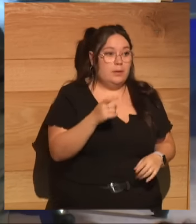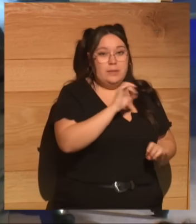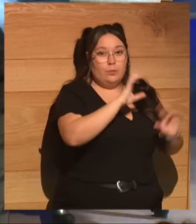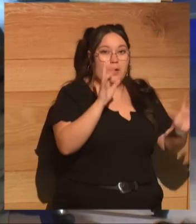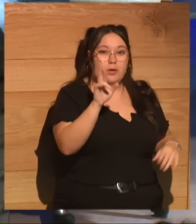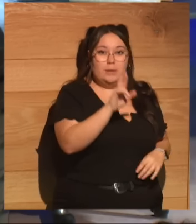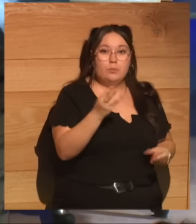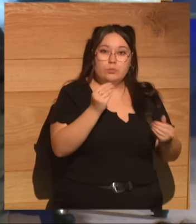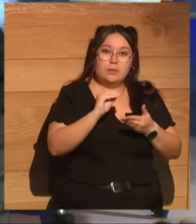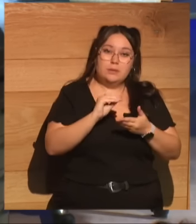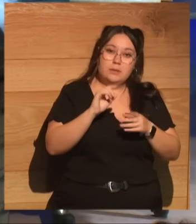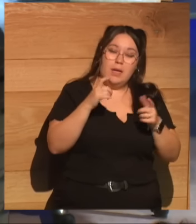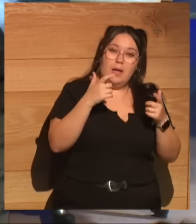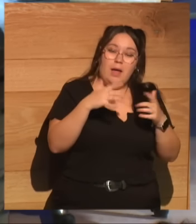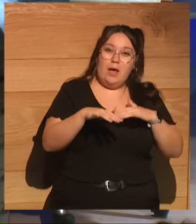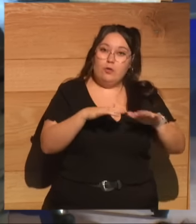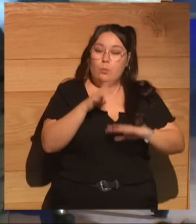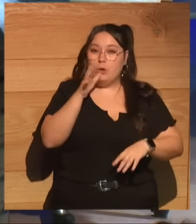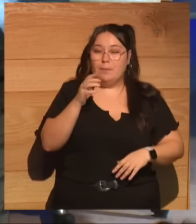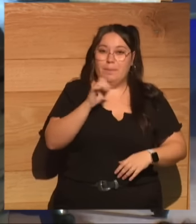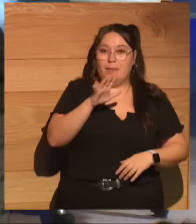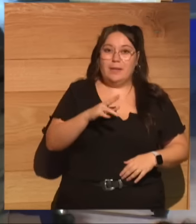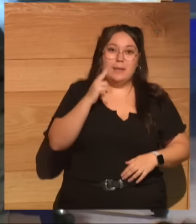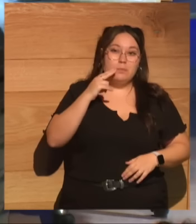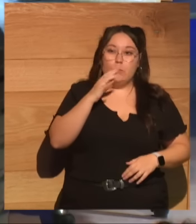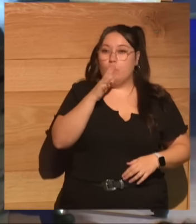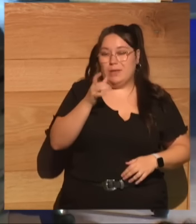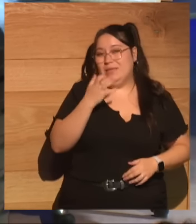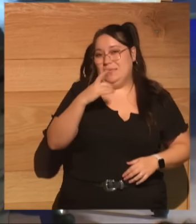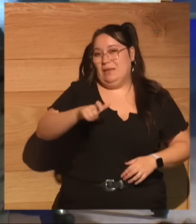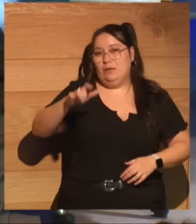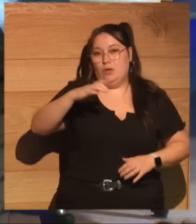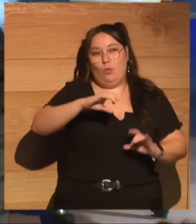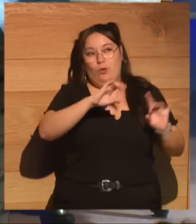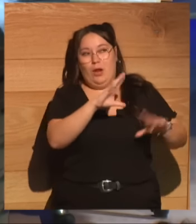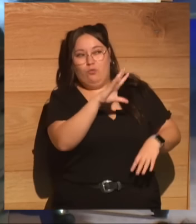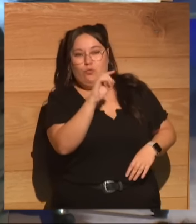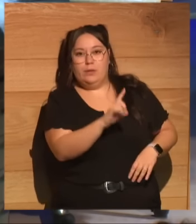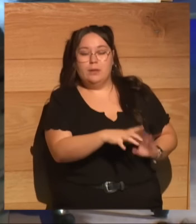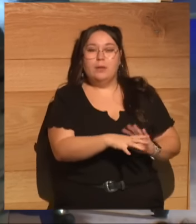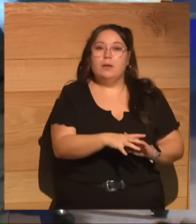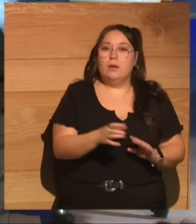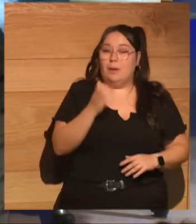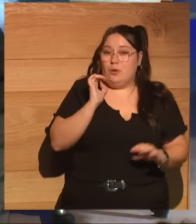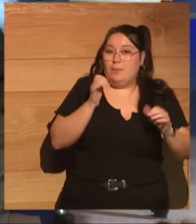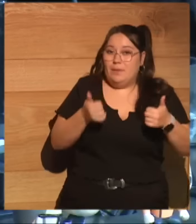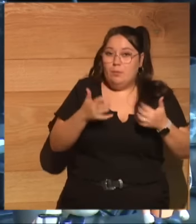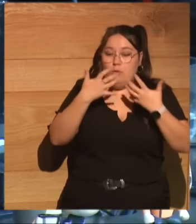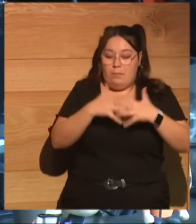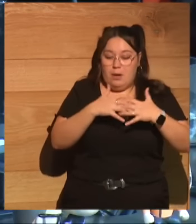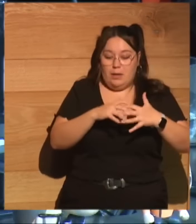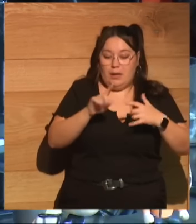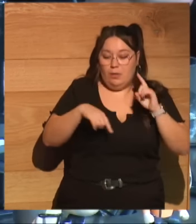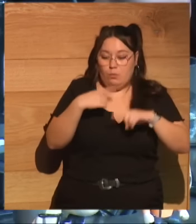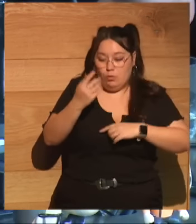repite determinadas acciones porque como que tiene miedo de que no queden claras, y entonces, no sé si os acordáis, al principio hay una especie de máquina de estas